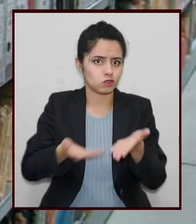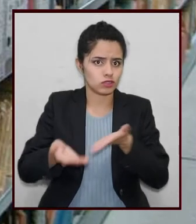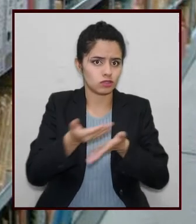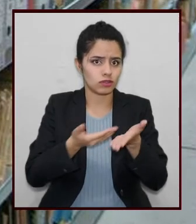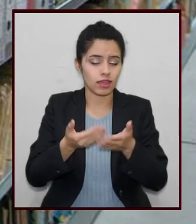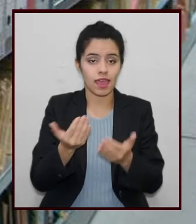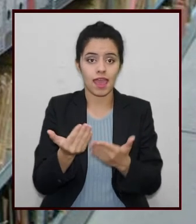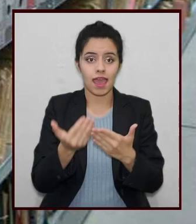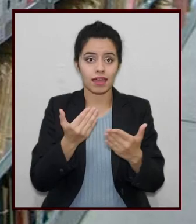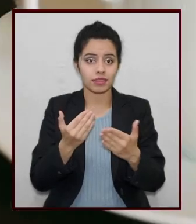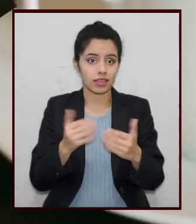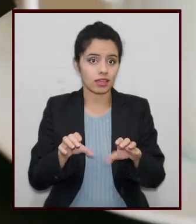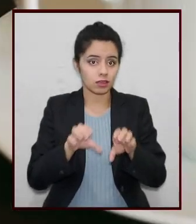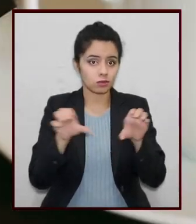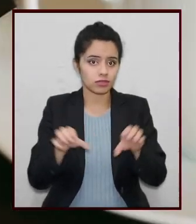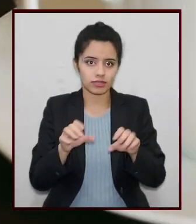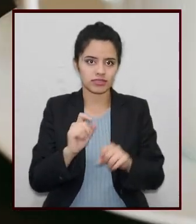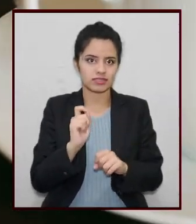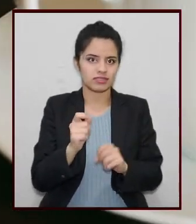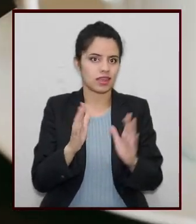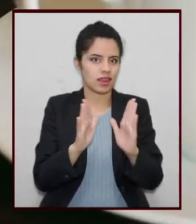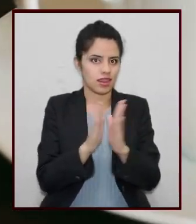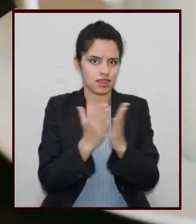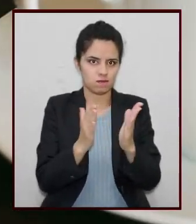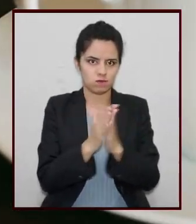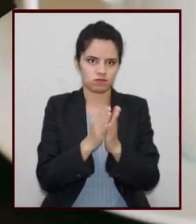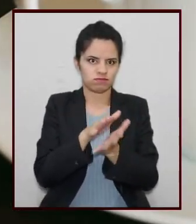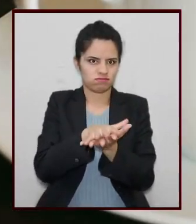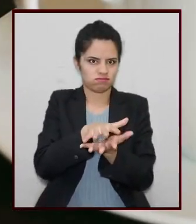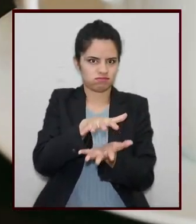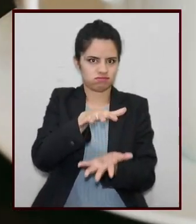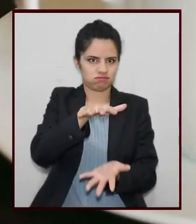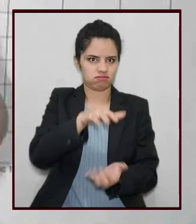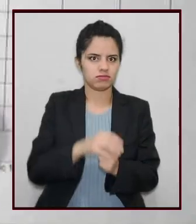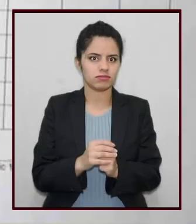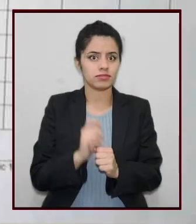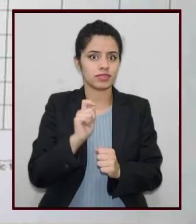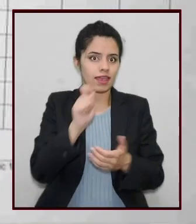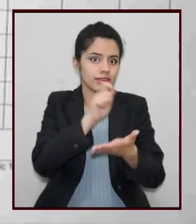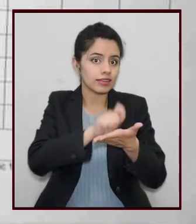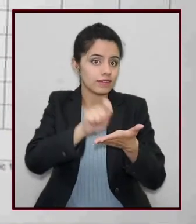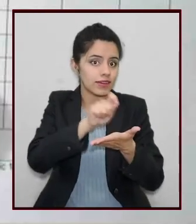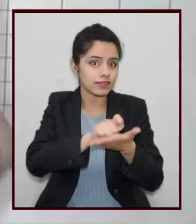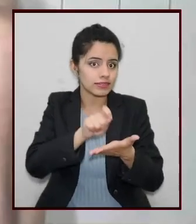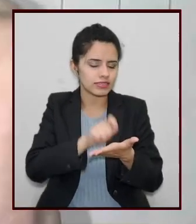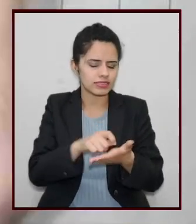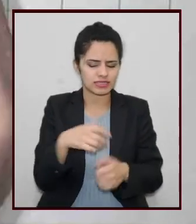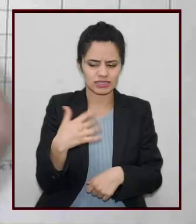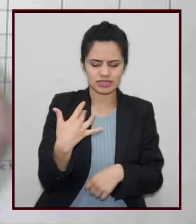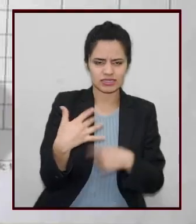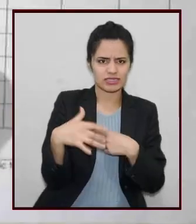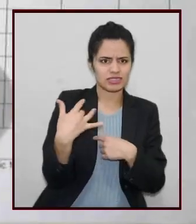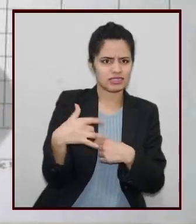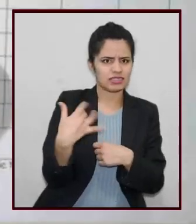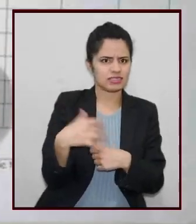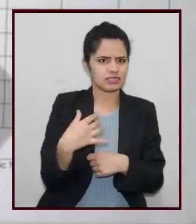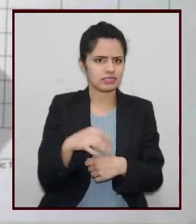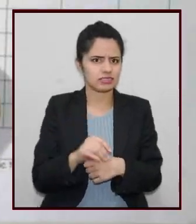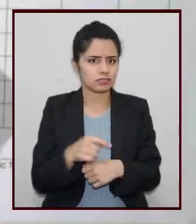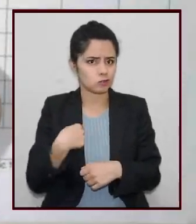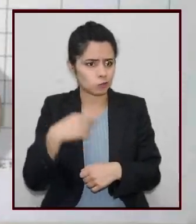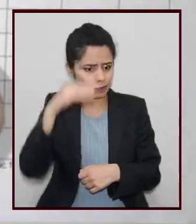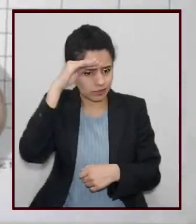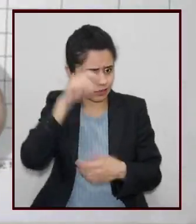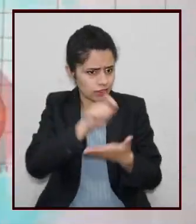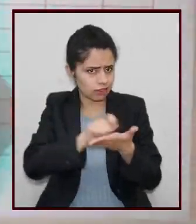se usaban libros contables, pero eran librotes de verdad, y se llenaban a mano. Hasta se me acalambró la mano solo de